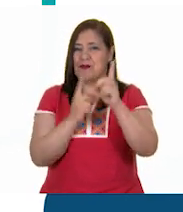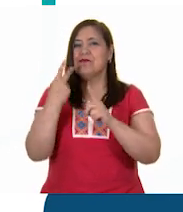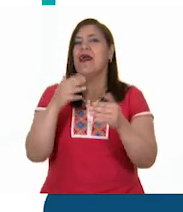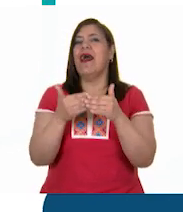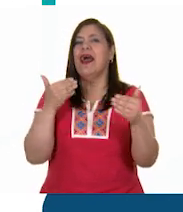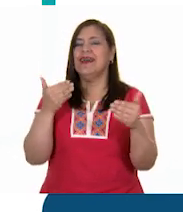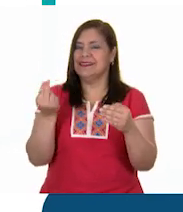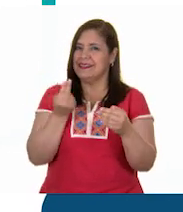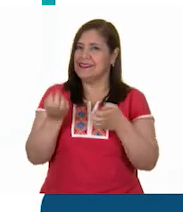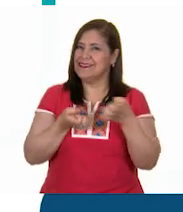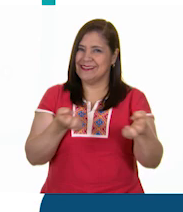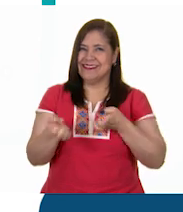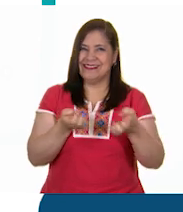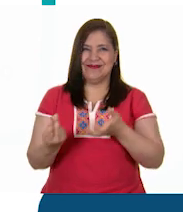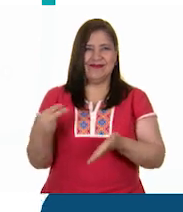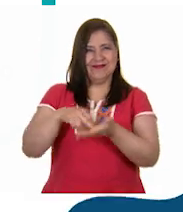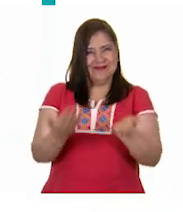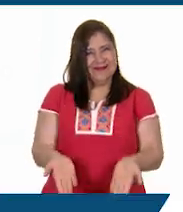movernos un poquito.